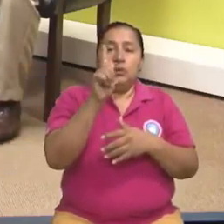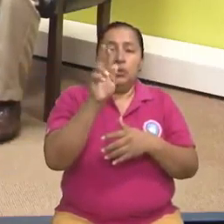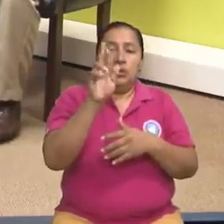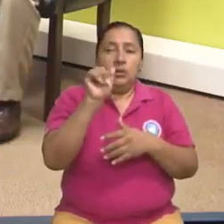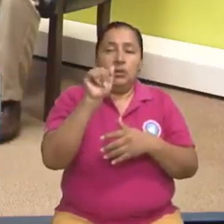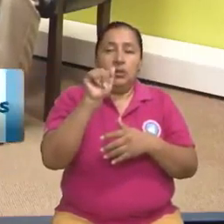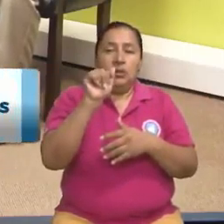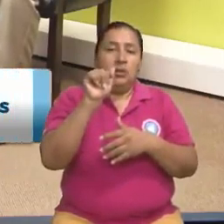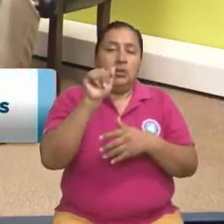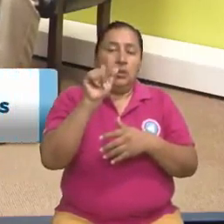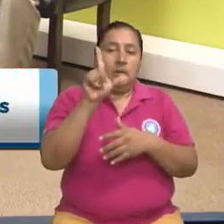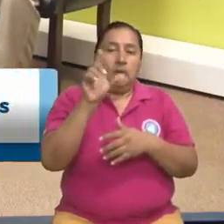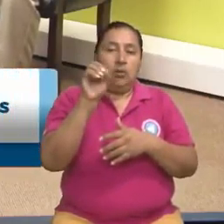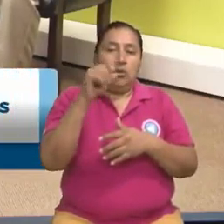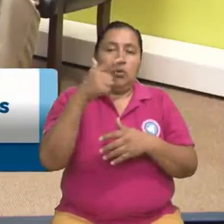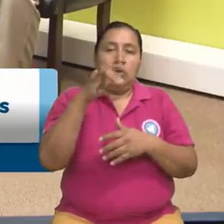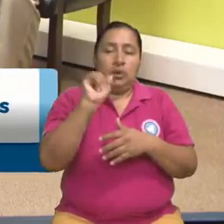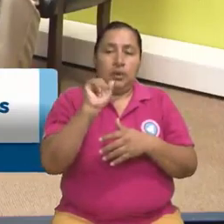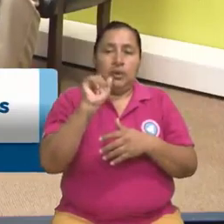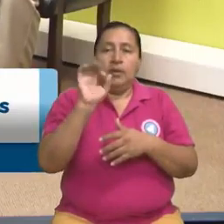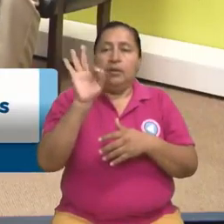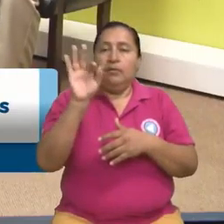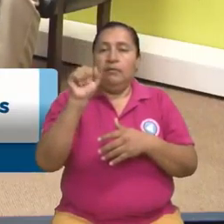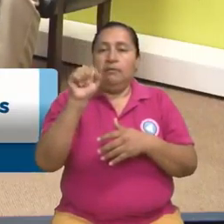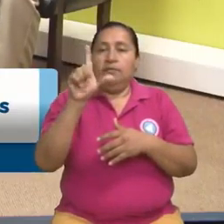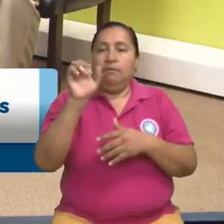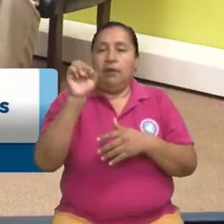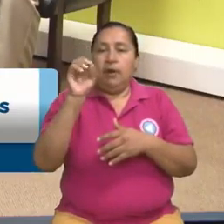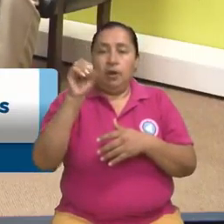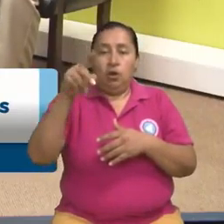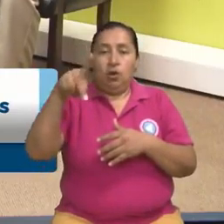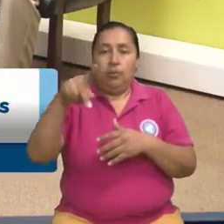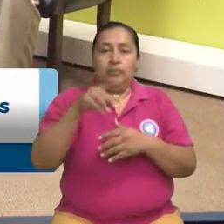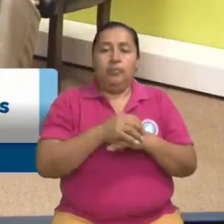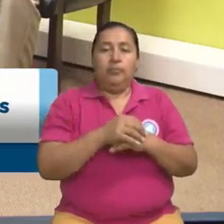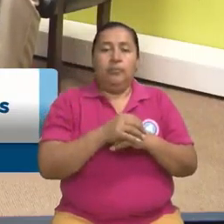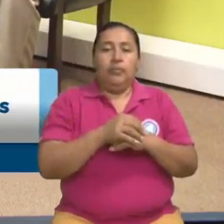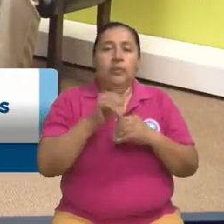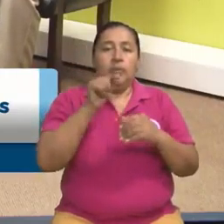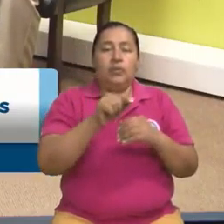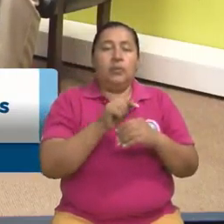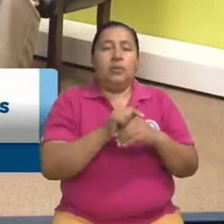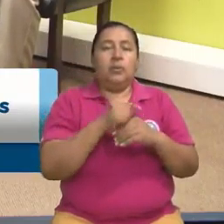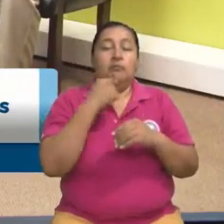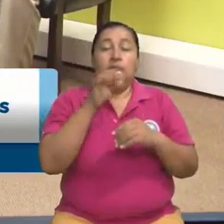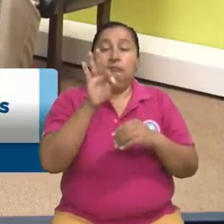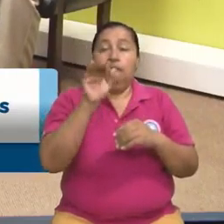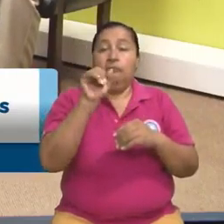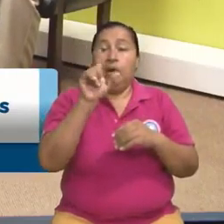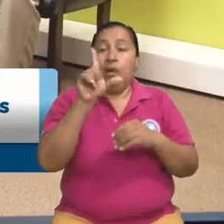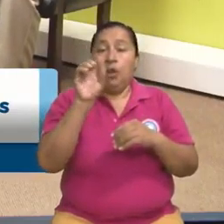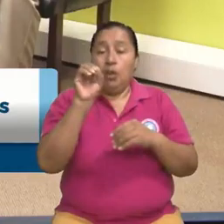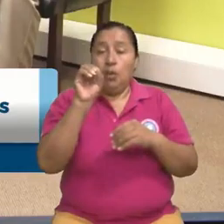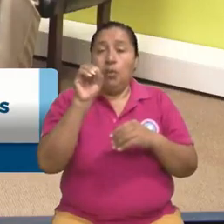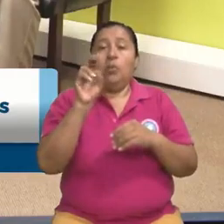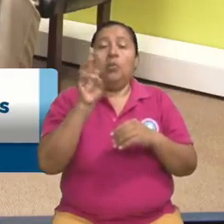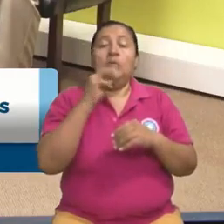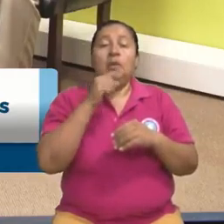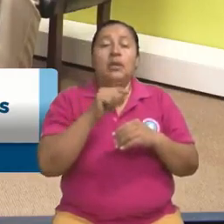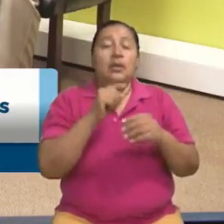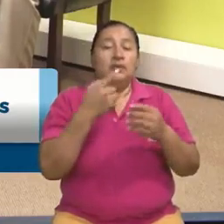Tetralogía de Fallot. ¿Qué daños hay en el corazón cuando se presenta esta cardiopatía? Cuando tenemos una tetralogía de Fallot, lo que pasó es que las